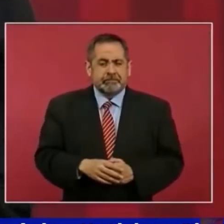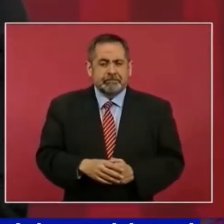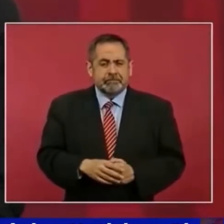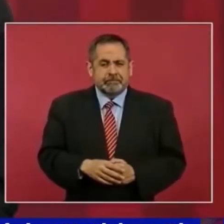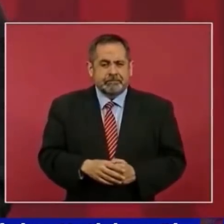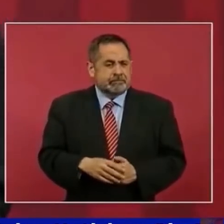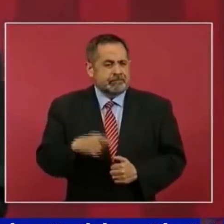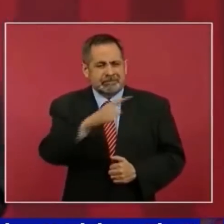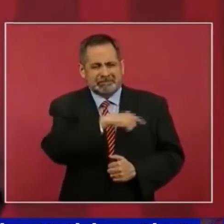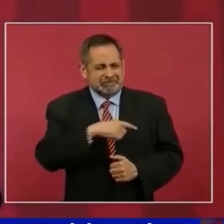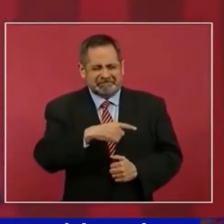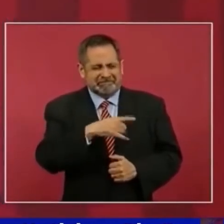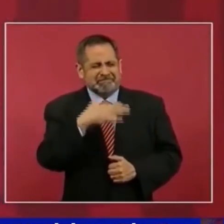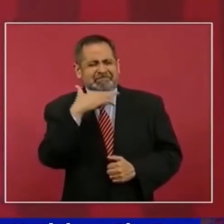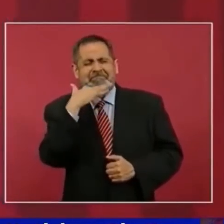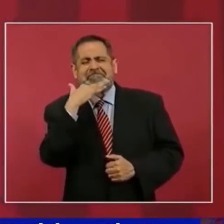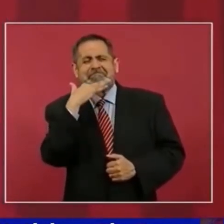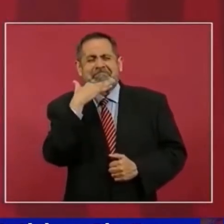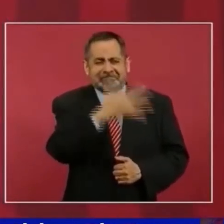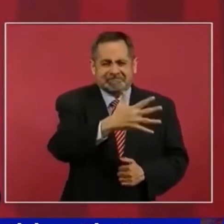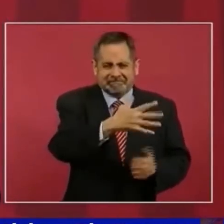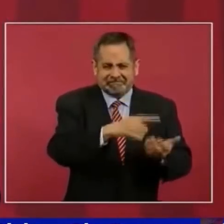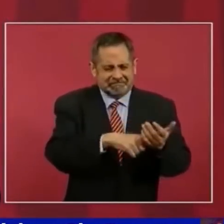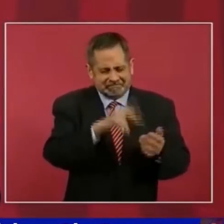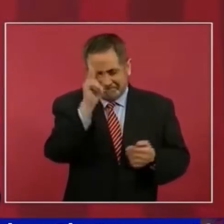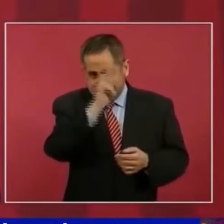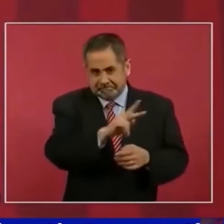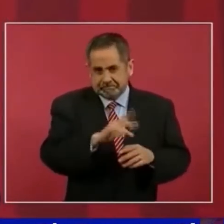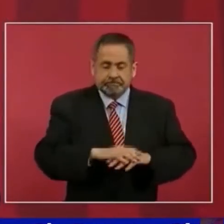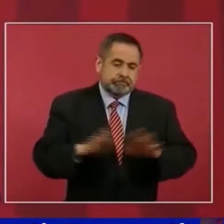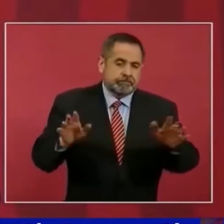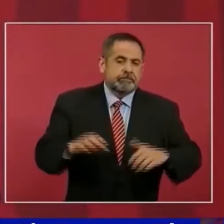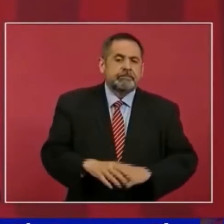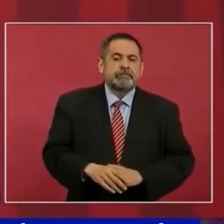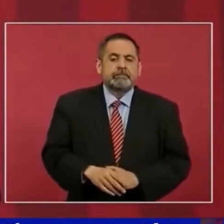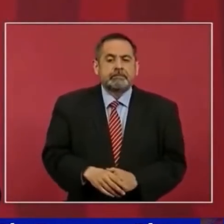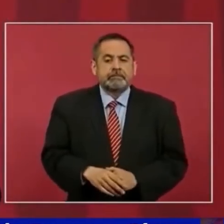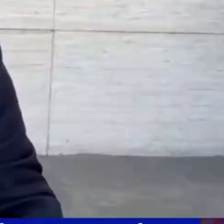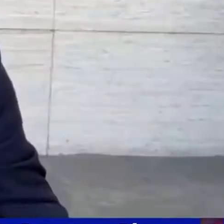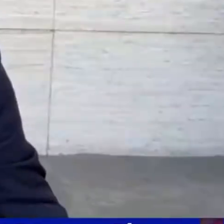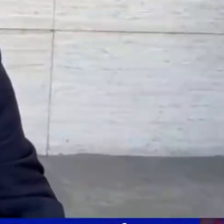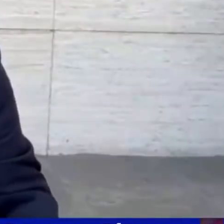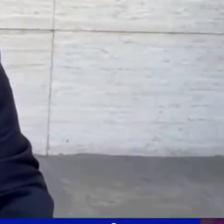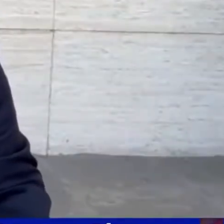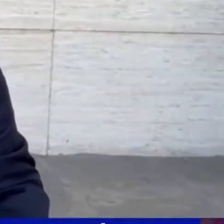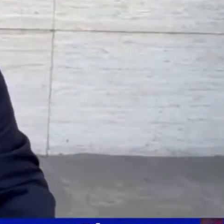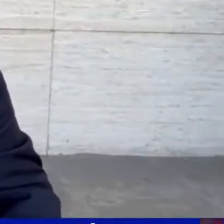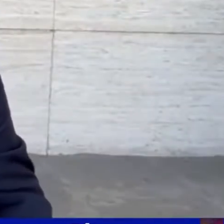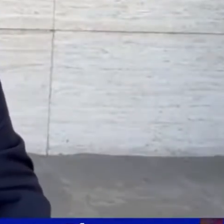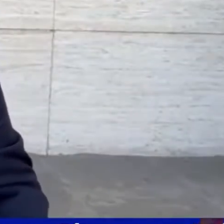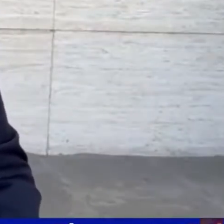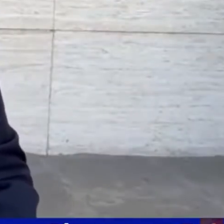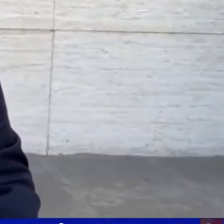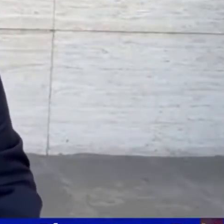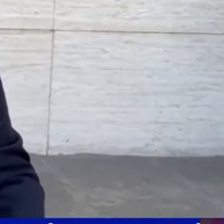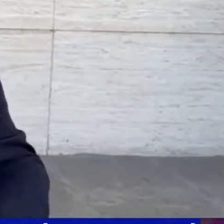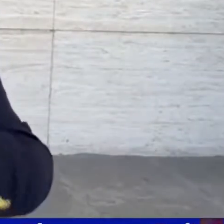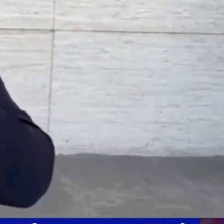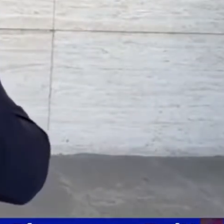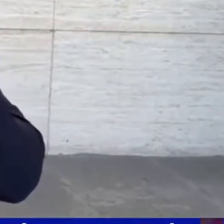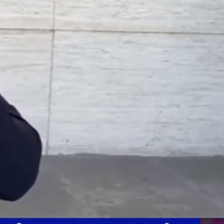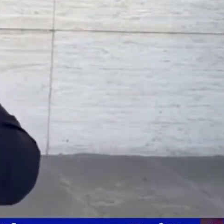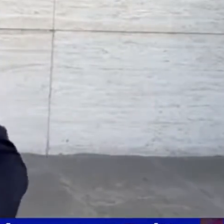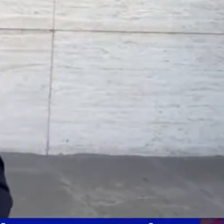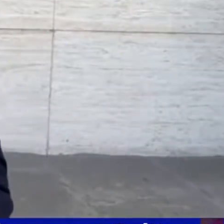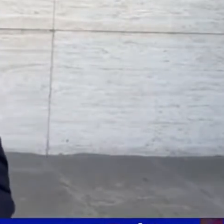son unos reverendos corruptos. Pero en fin. ¡Auch! Eso sí ha de haber dolido en